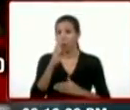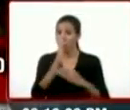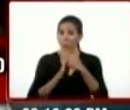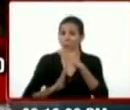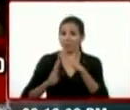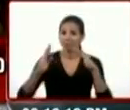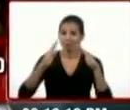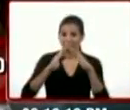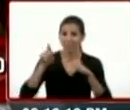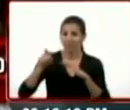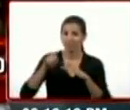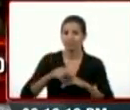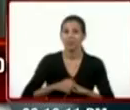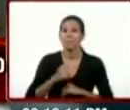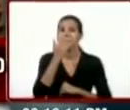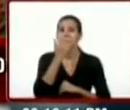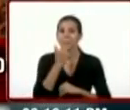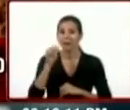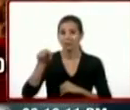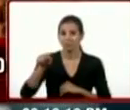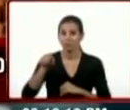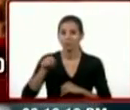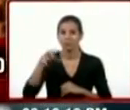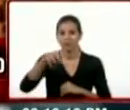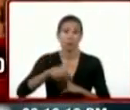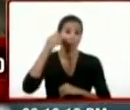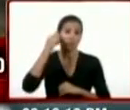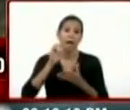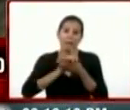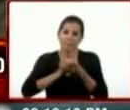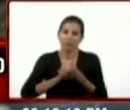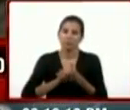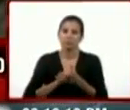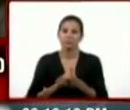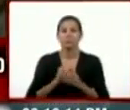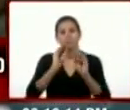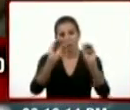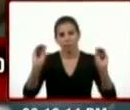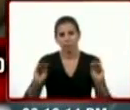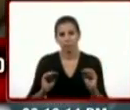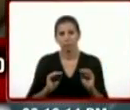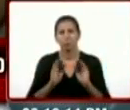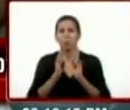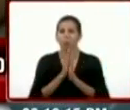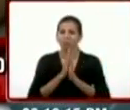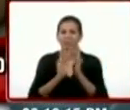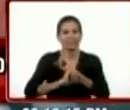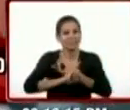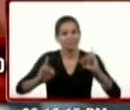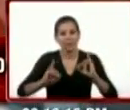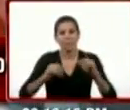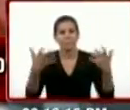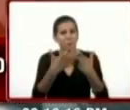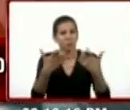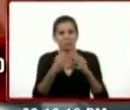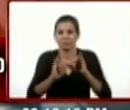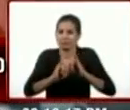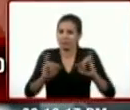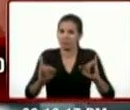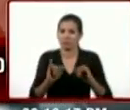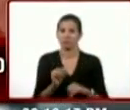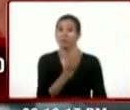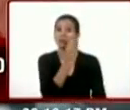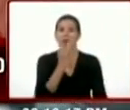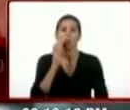en el sector La Manguita de esta entidad, sus amigos hicieron un llamado a detener la violencia. Le digo al Capriles